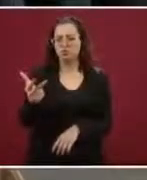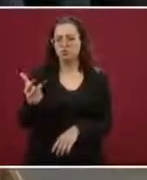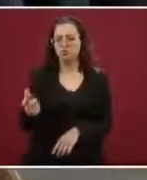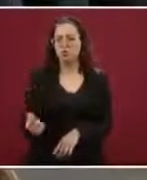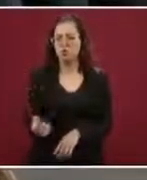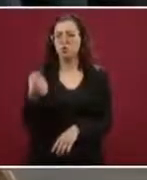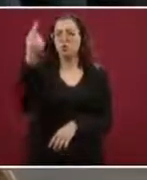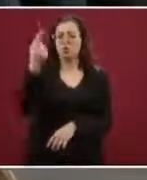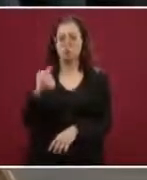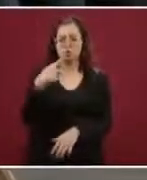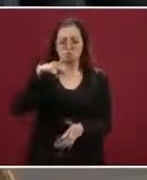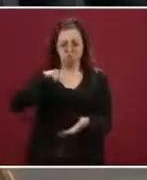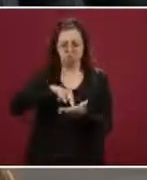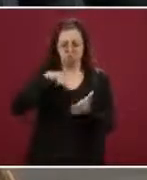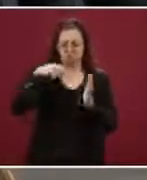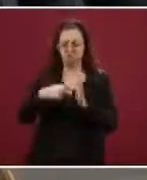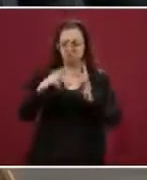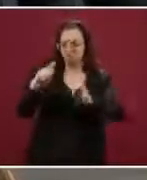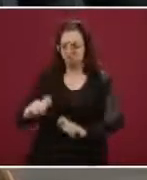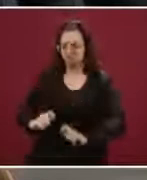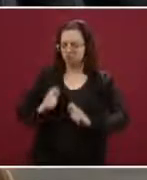como secretario